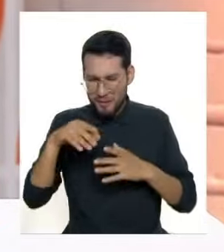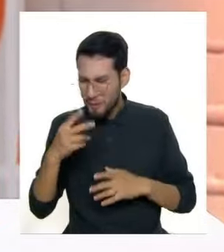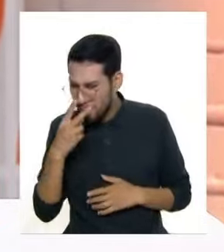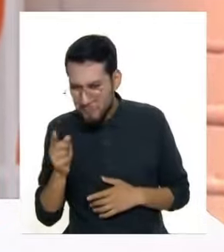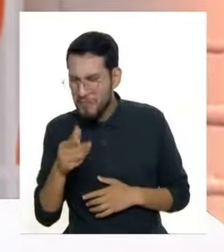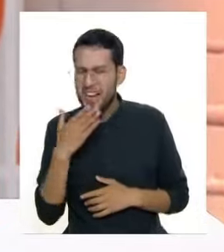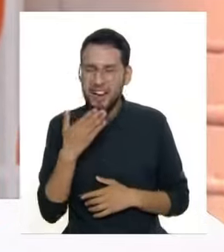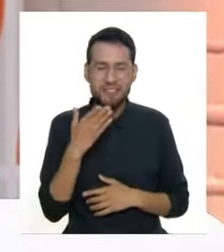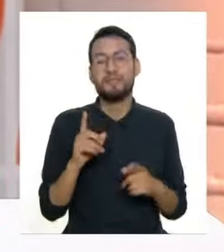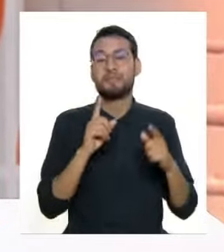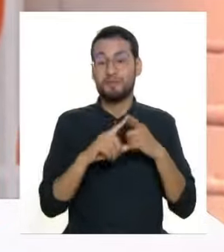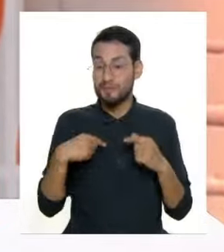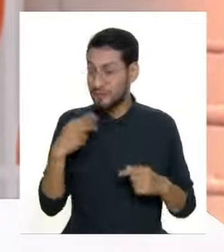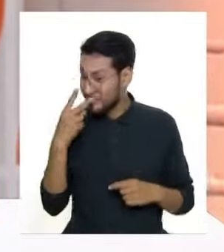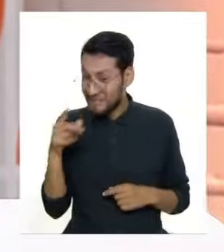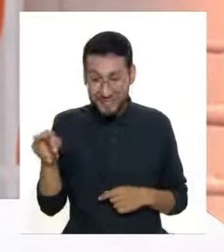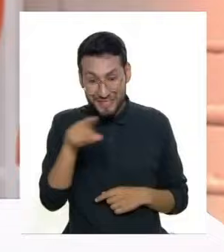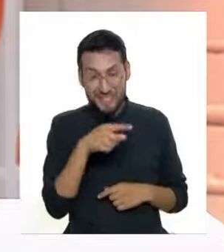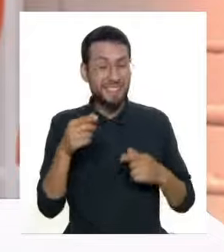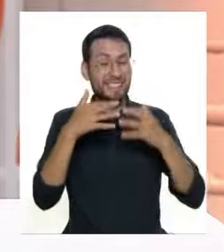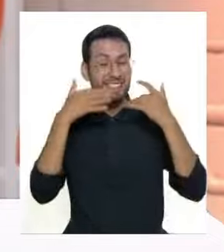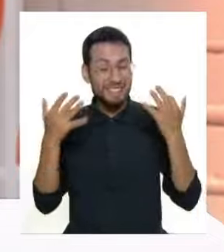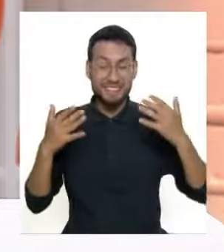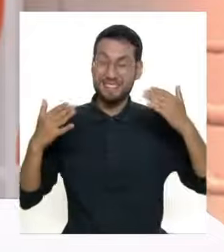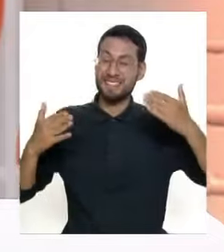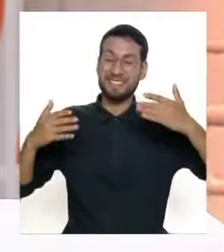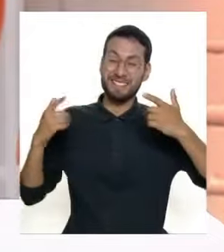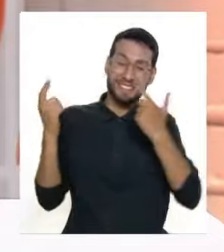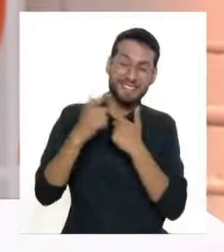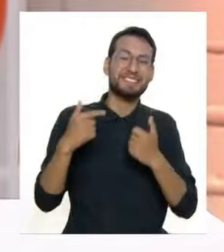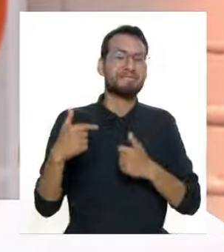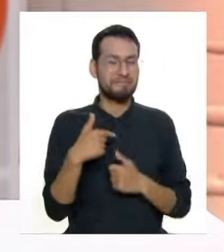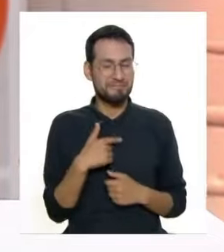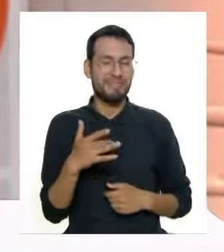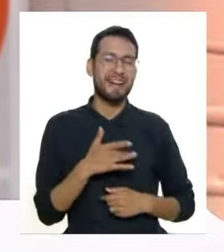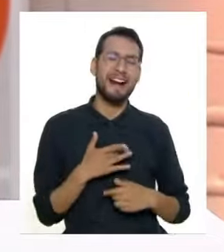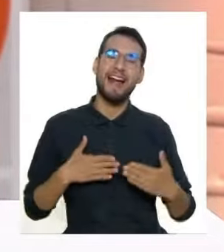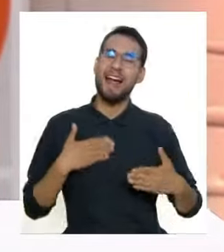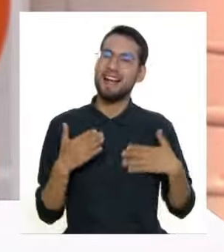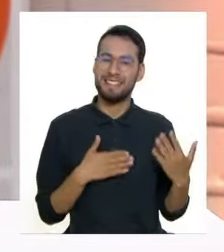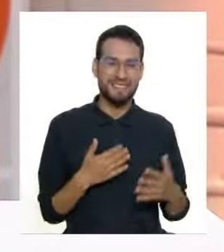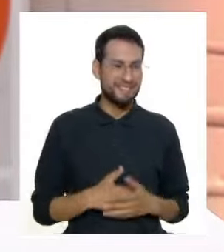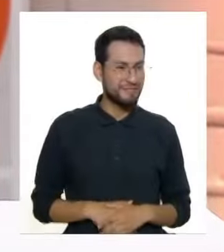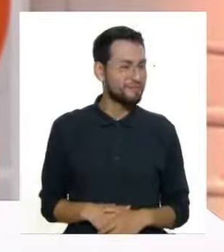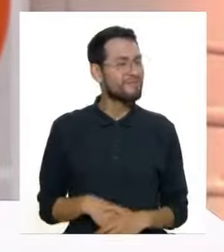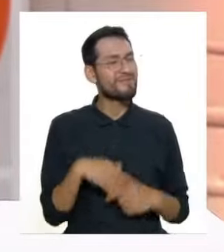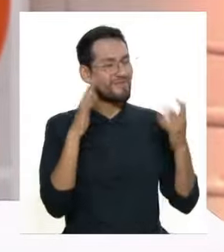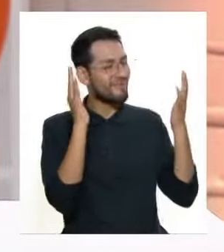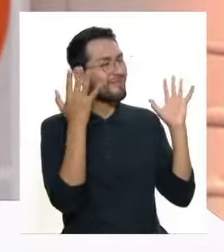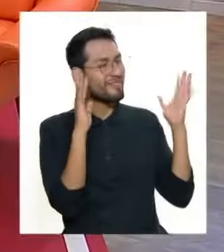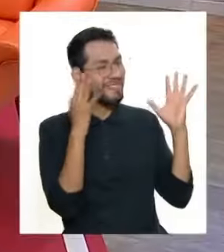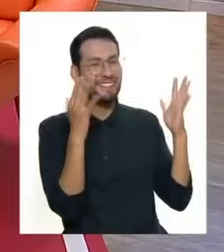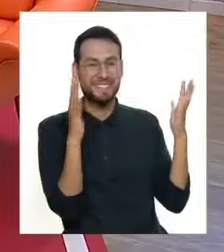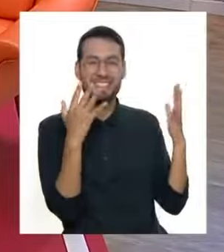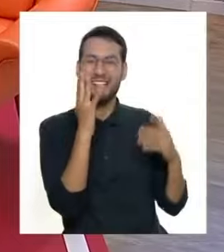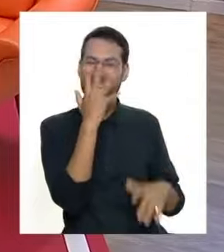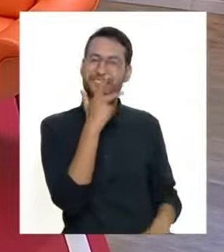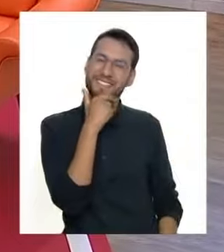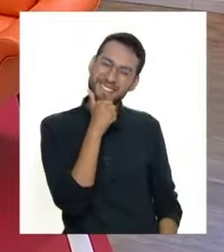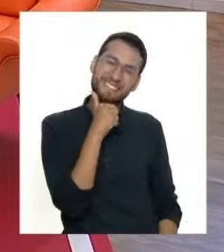sé quiénes son, pero verlos sonreír y verlos reír, para mí es lo máximo, me llena el alma. De eso. Verdad que ¡qué sí.